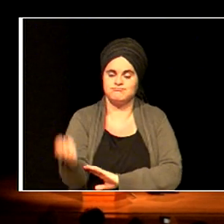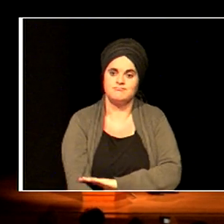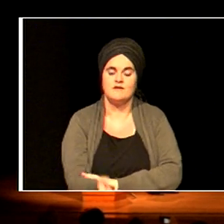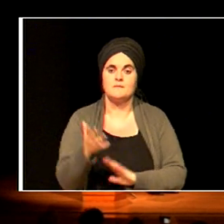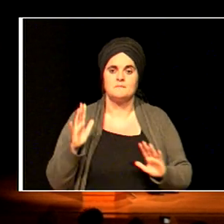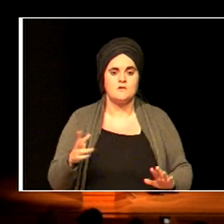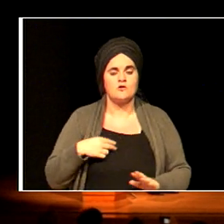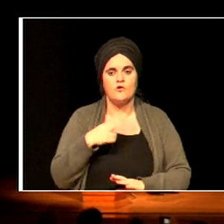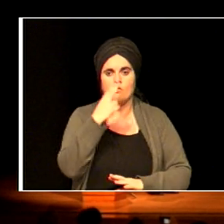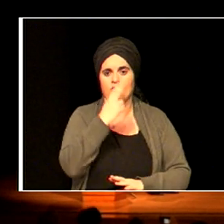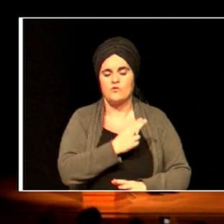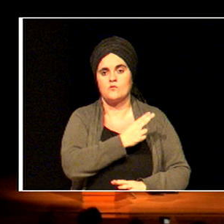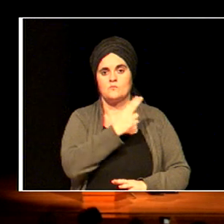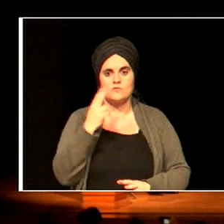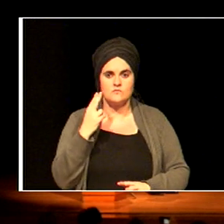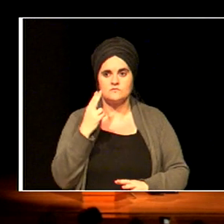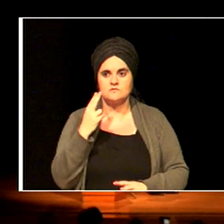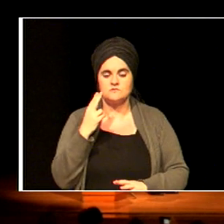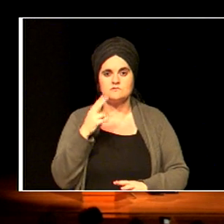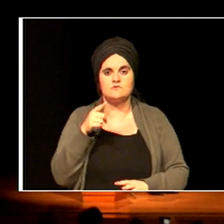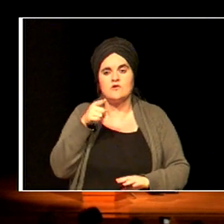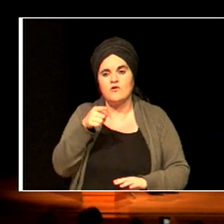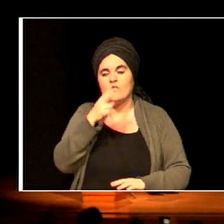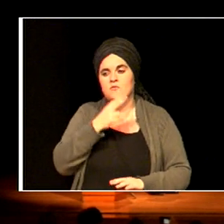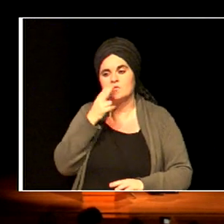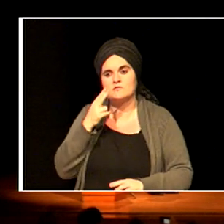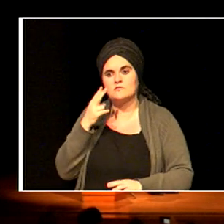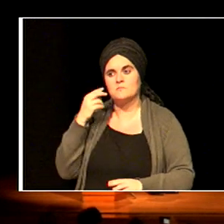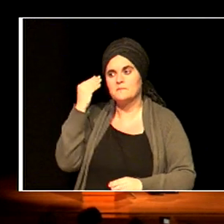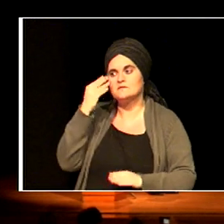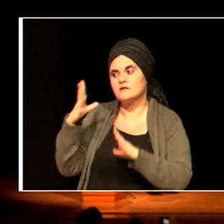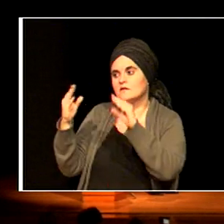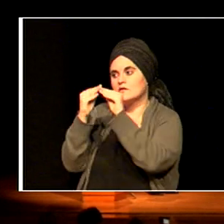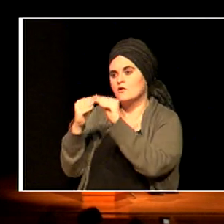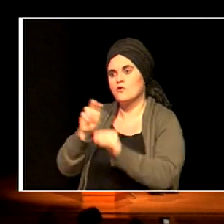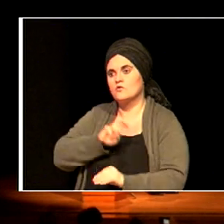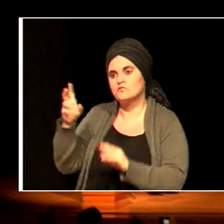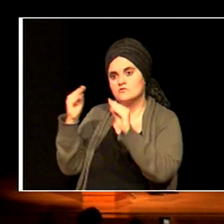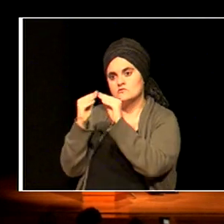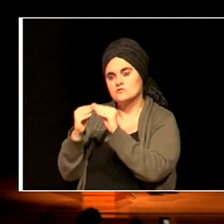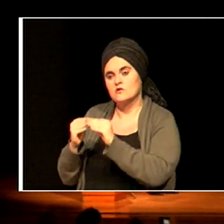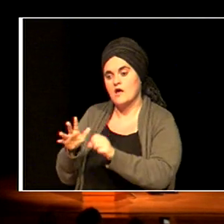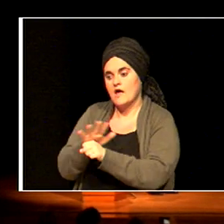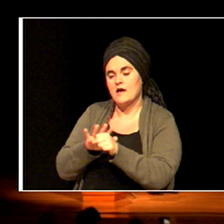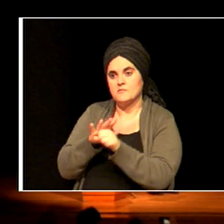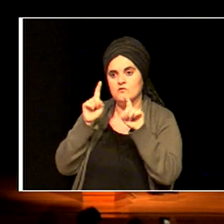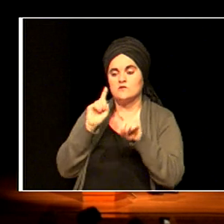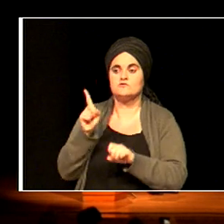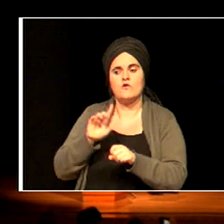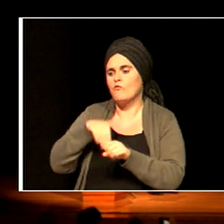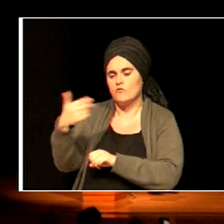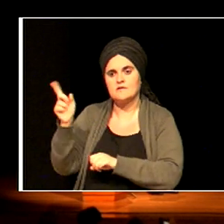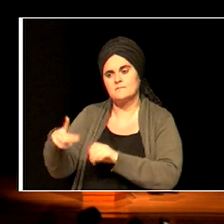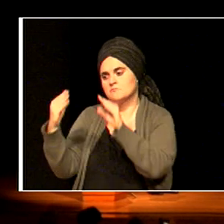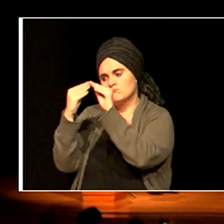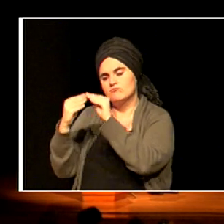estado muy comprometidos con poder pensar en común con otras personas que no forman parte del ámbito educativo docente,